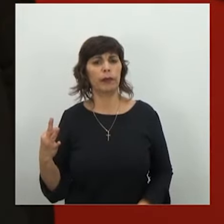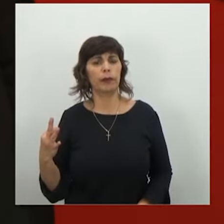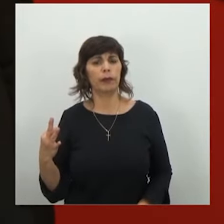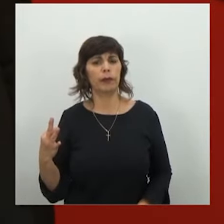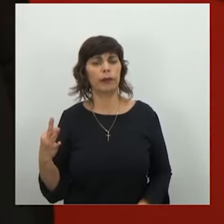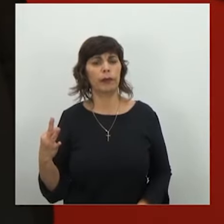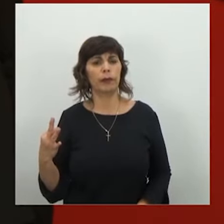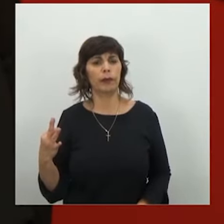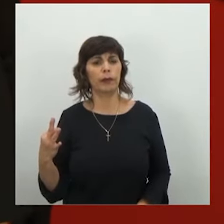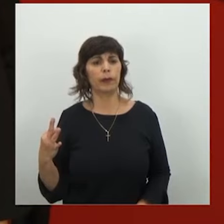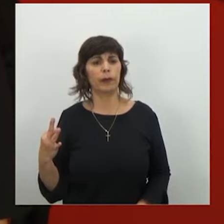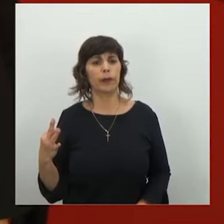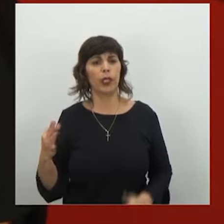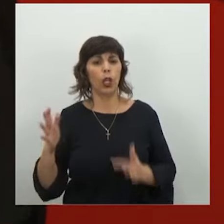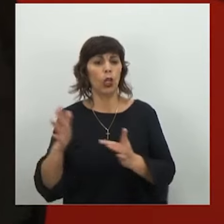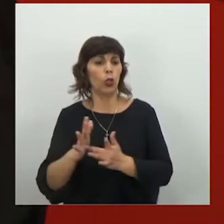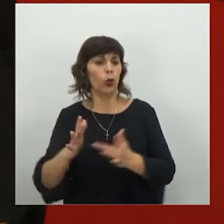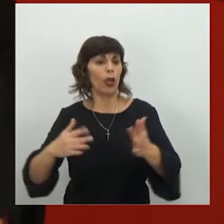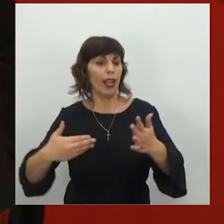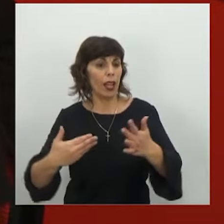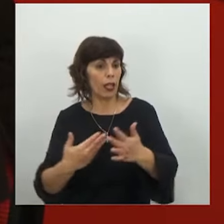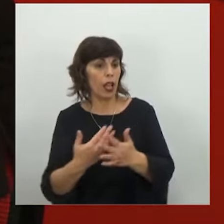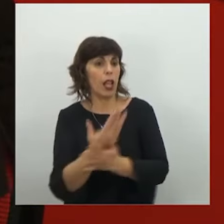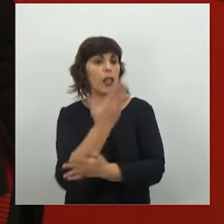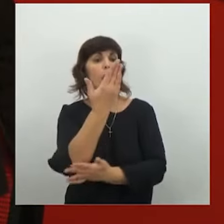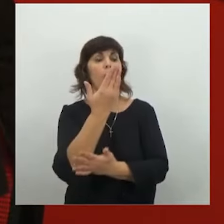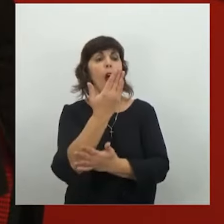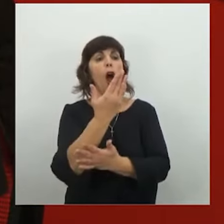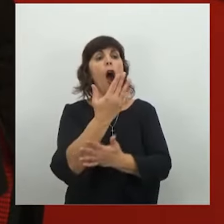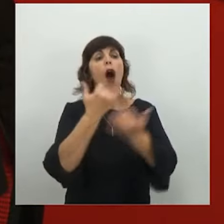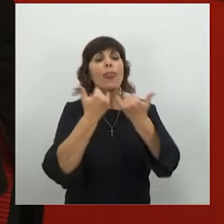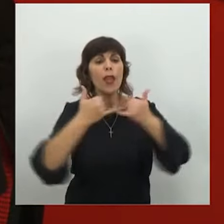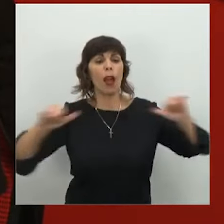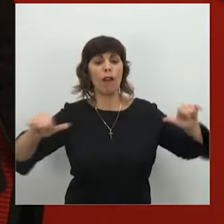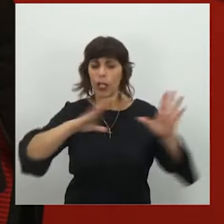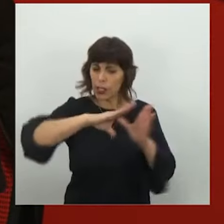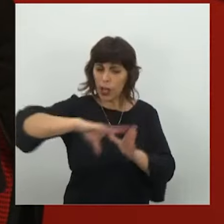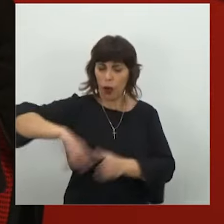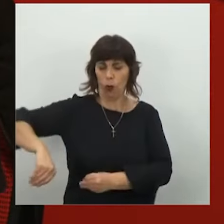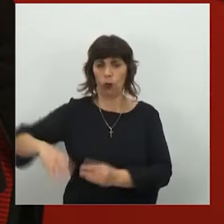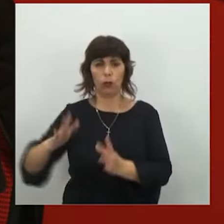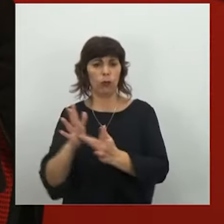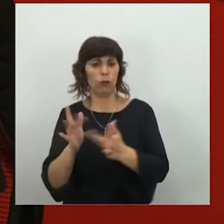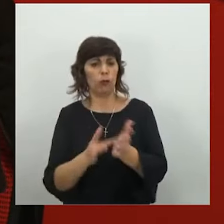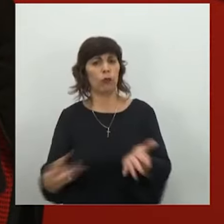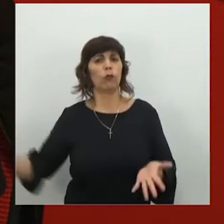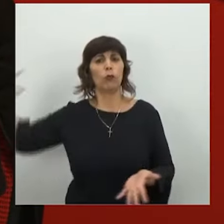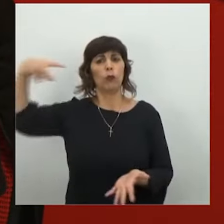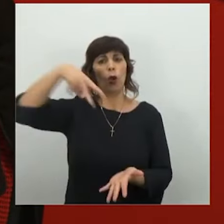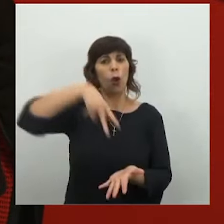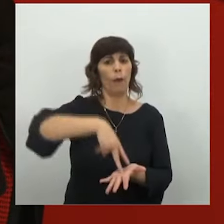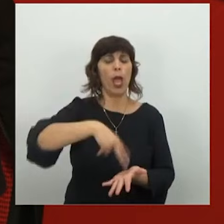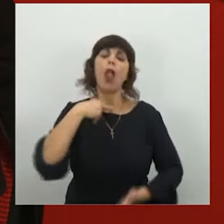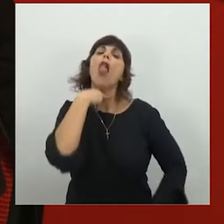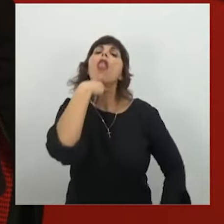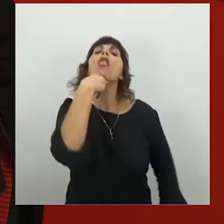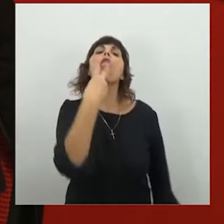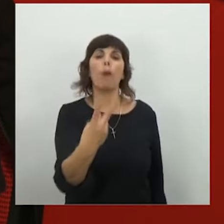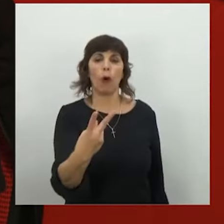Biblia que en el último, el gran día de la fiesta, Jesús se puso en pie y alzó la voz